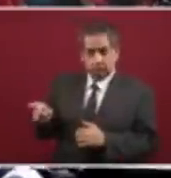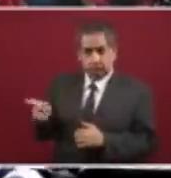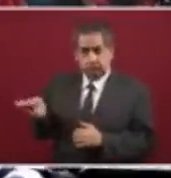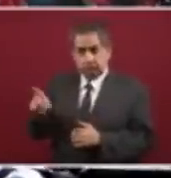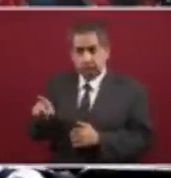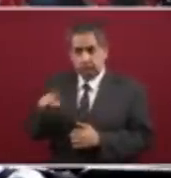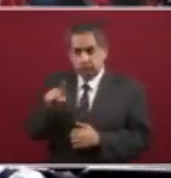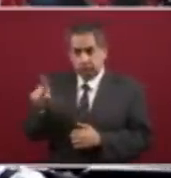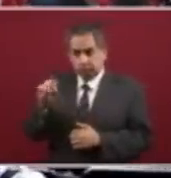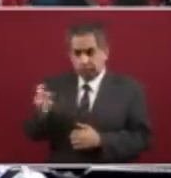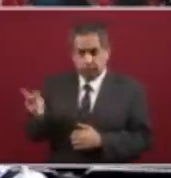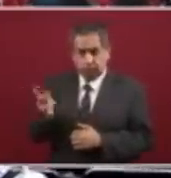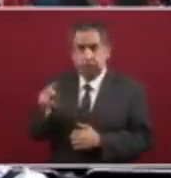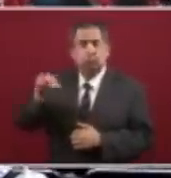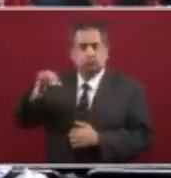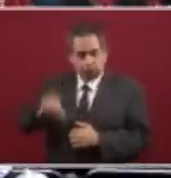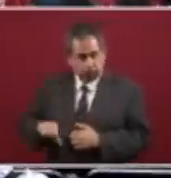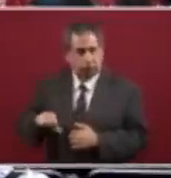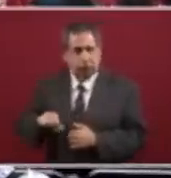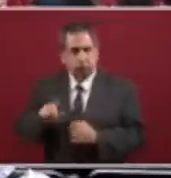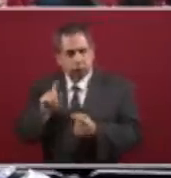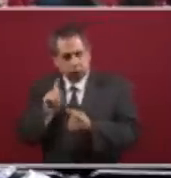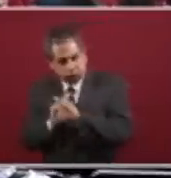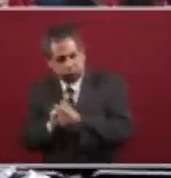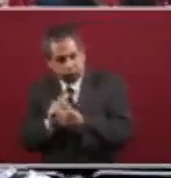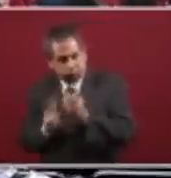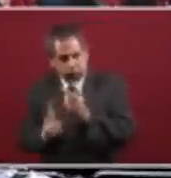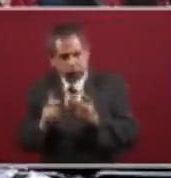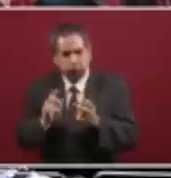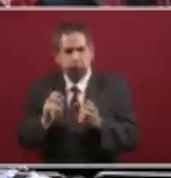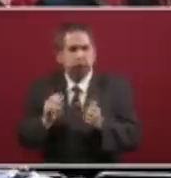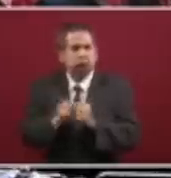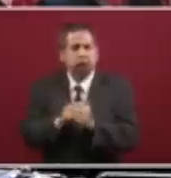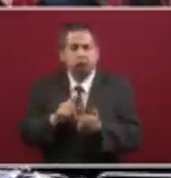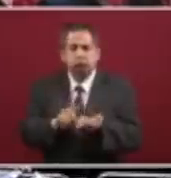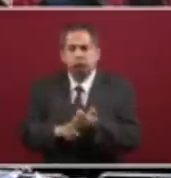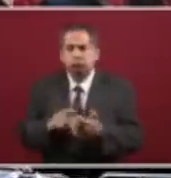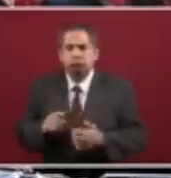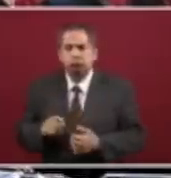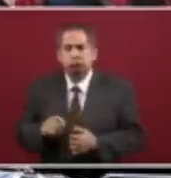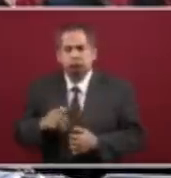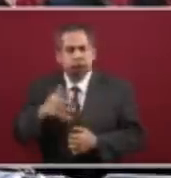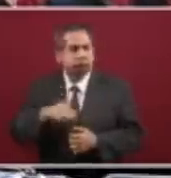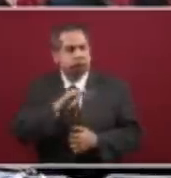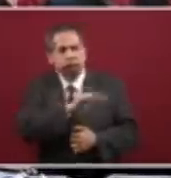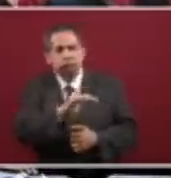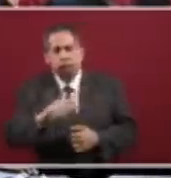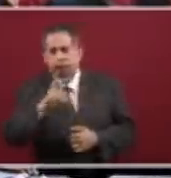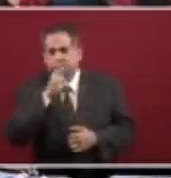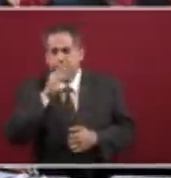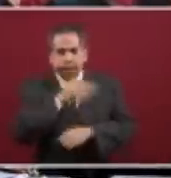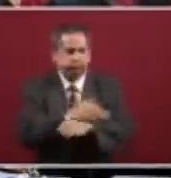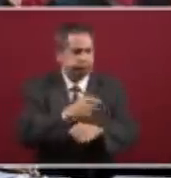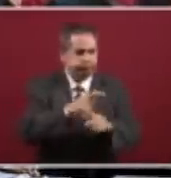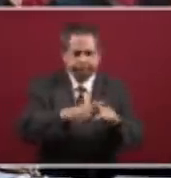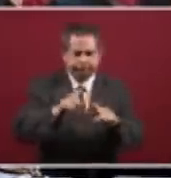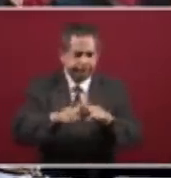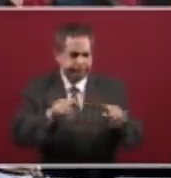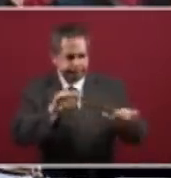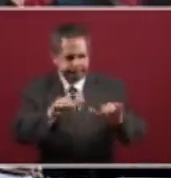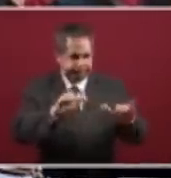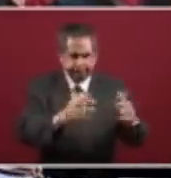psoe hoy mismo van a este a buscar a todos los padres que estén